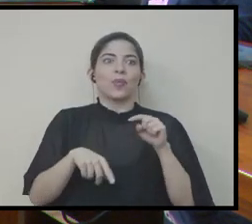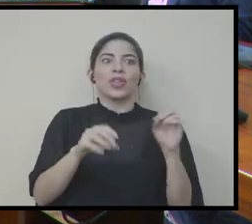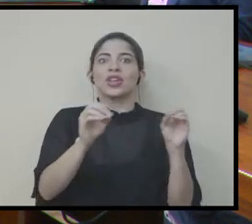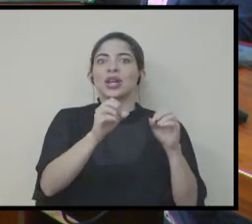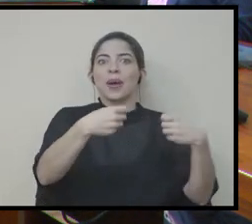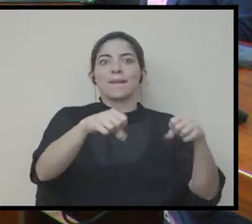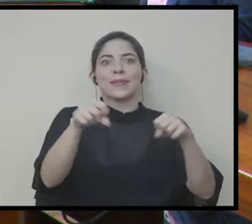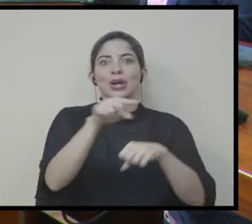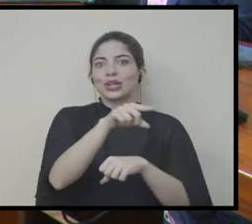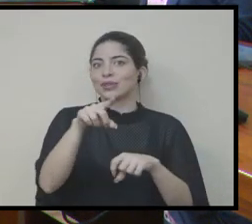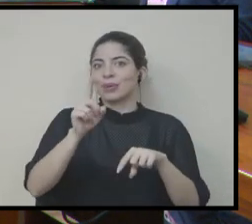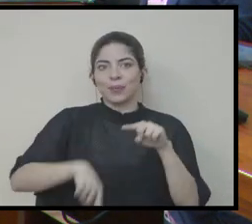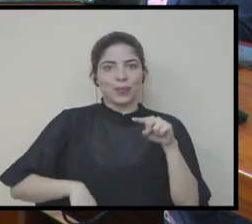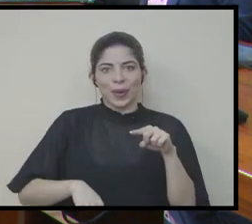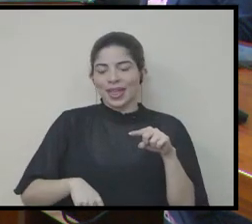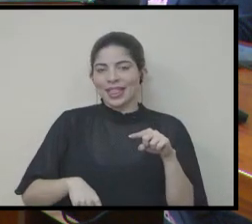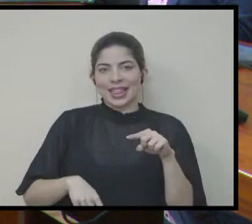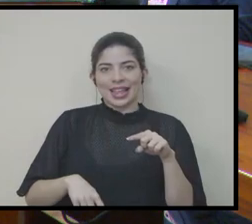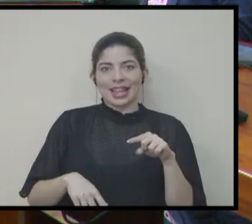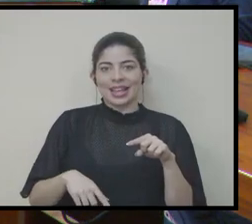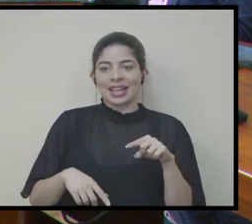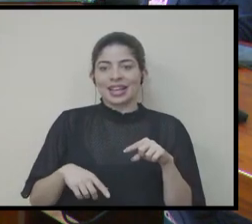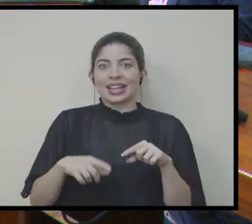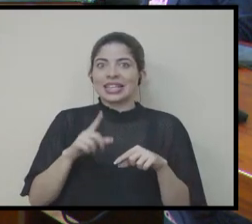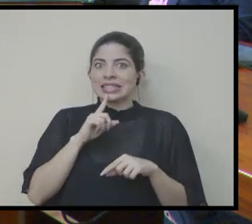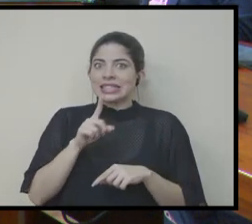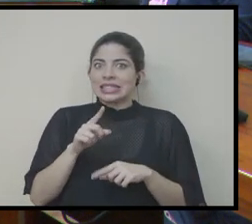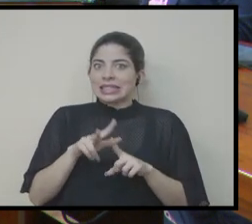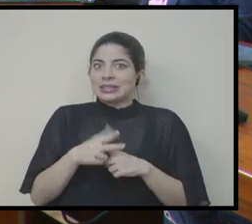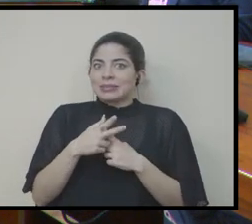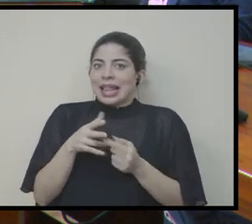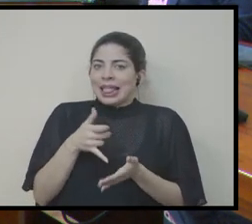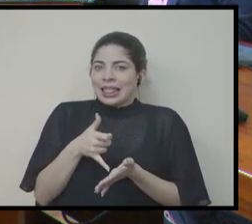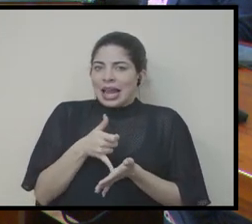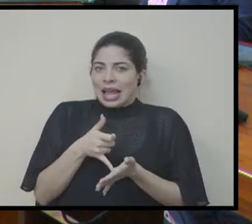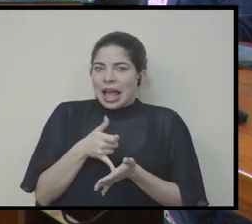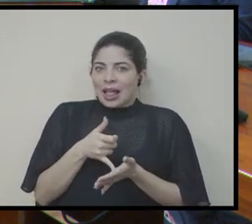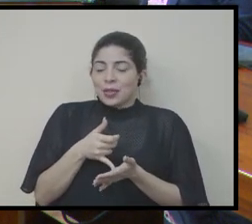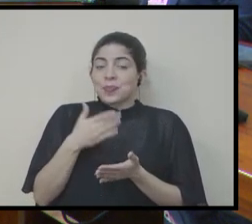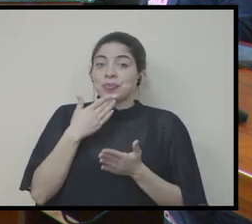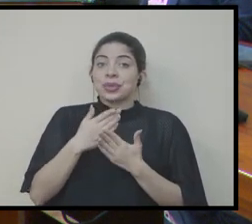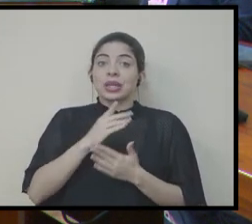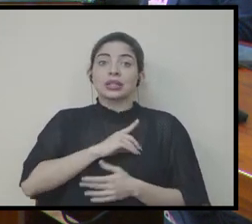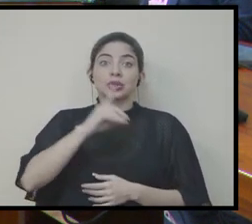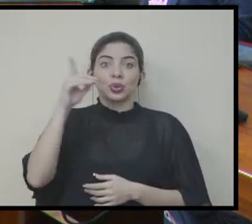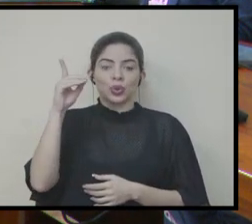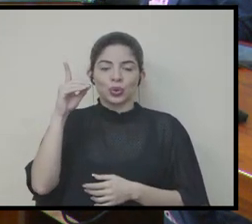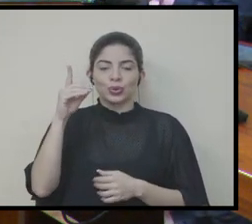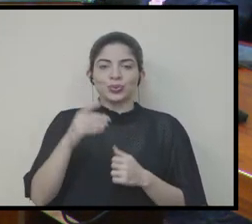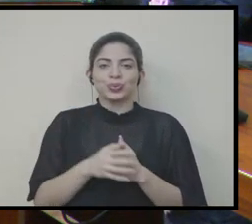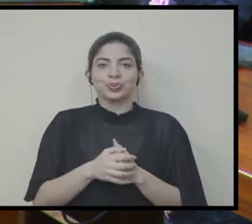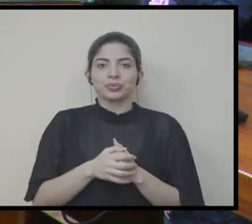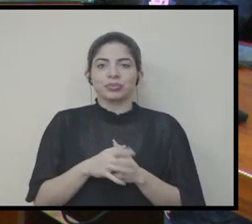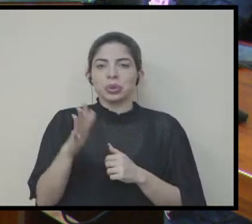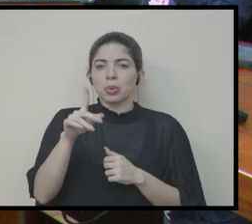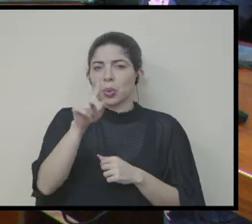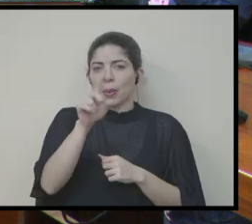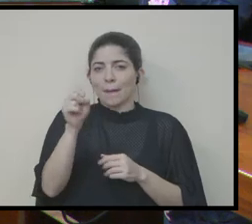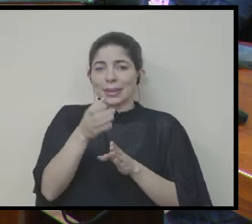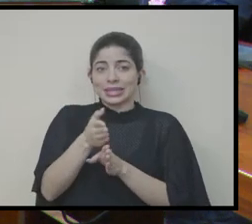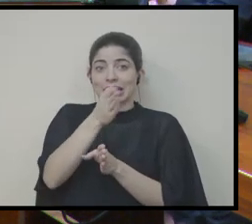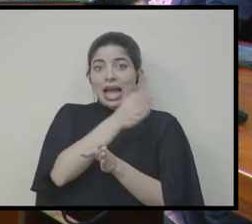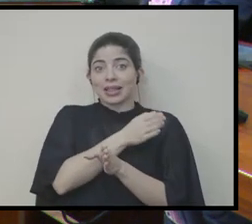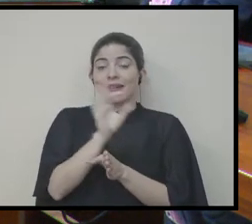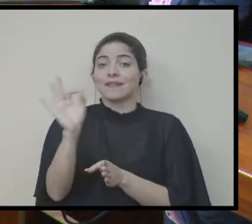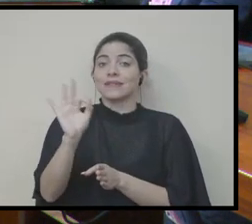ningún motorizado, no. O sea, era bastante delicado. Gracias a Dios, como un mes antes,